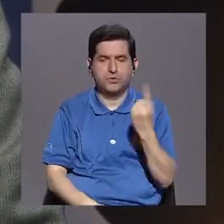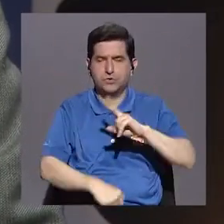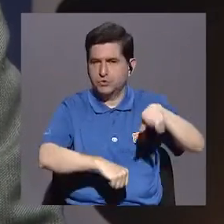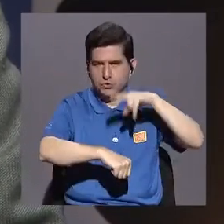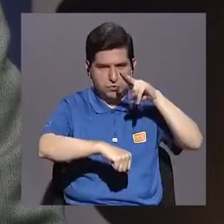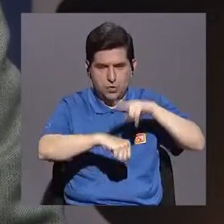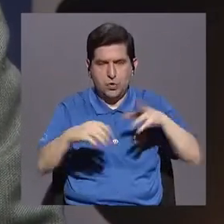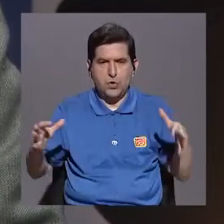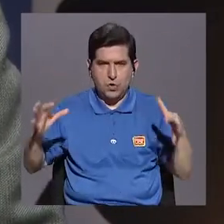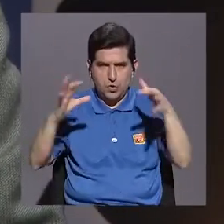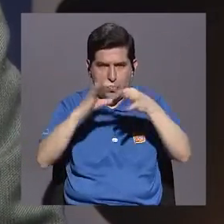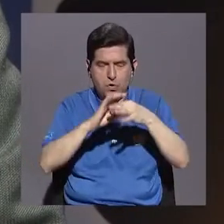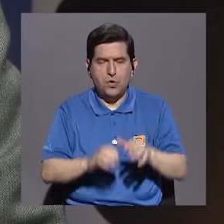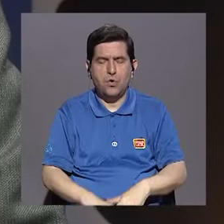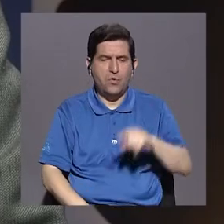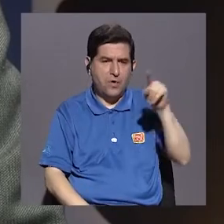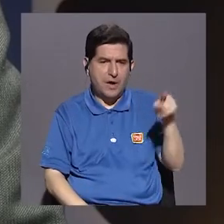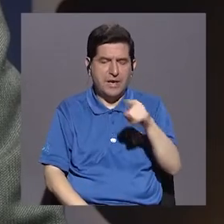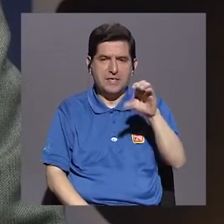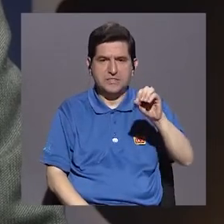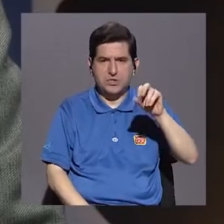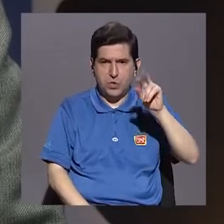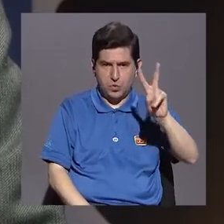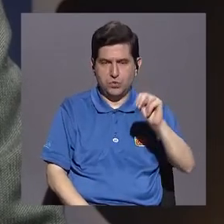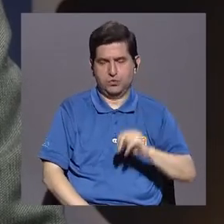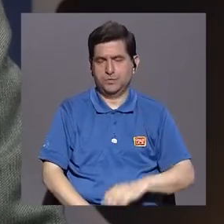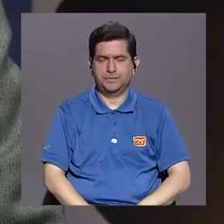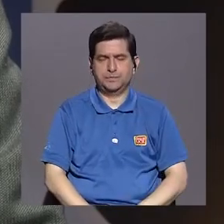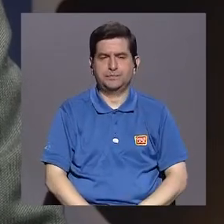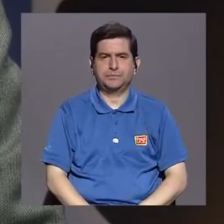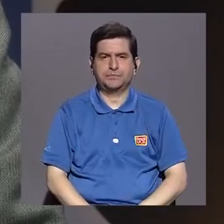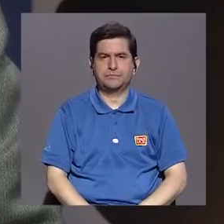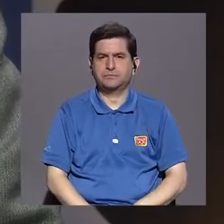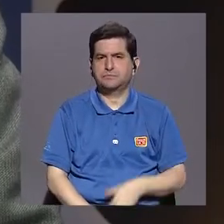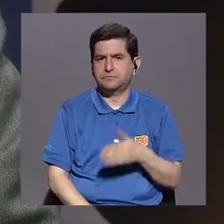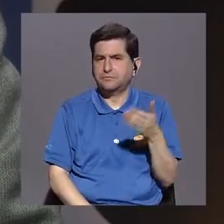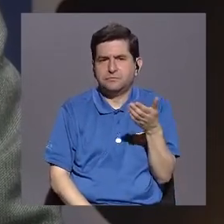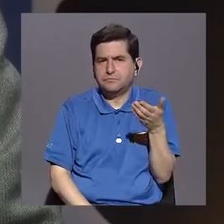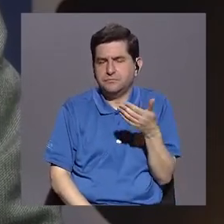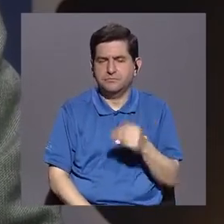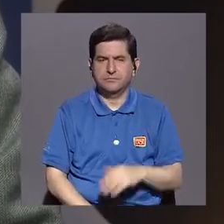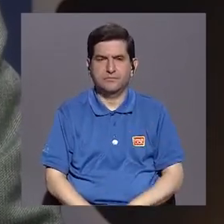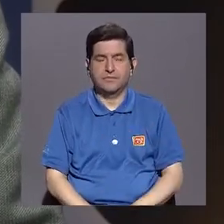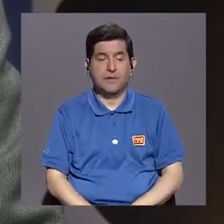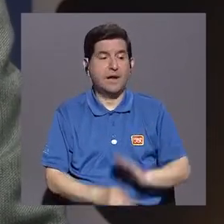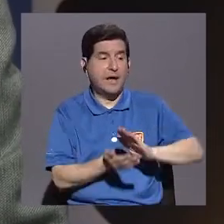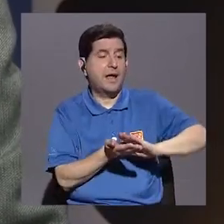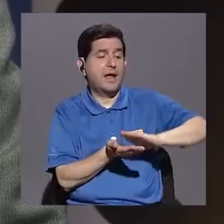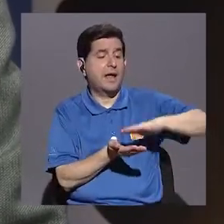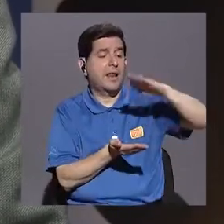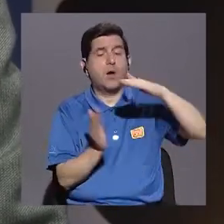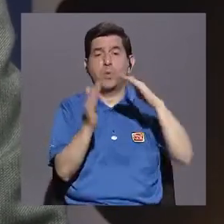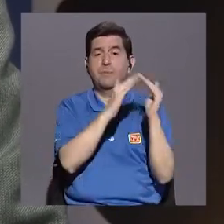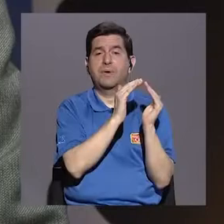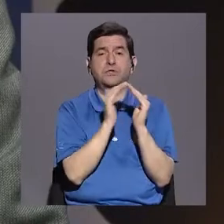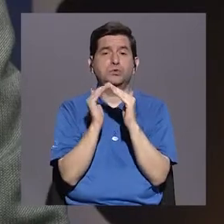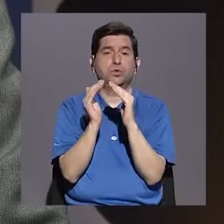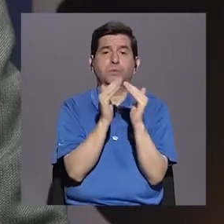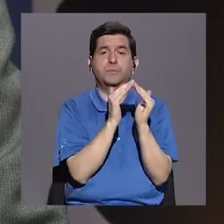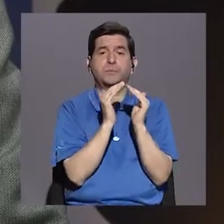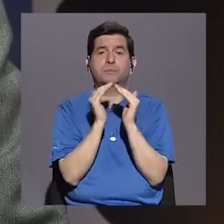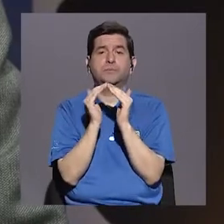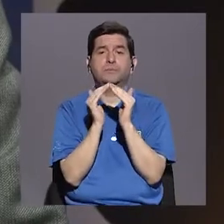con respecto a descarbonización y es el aumento poblacional